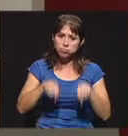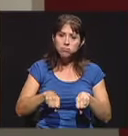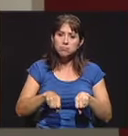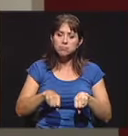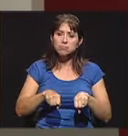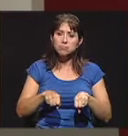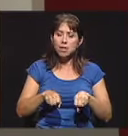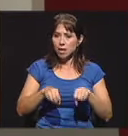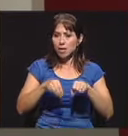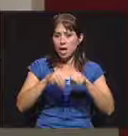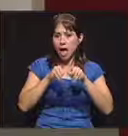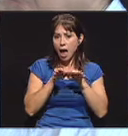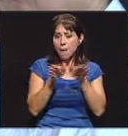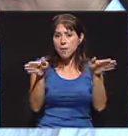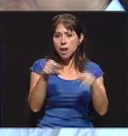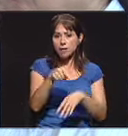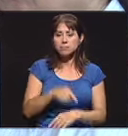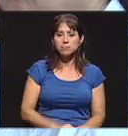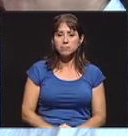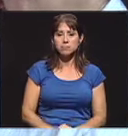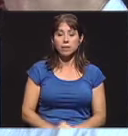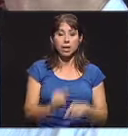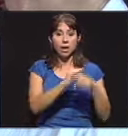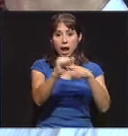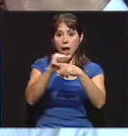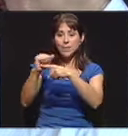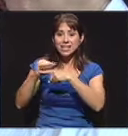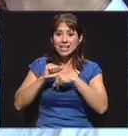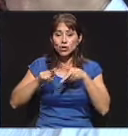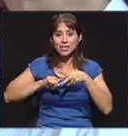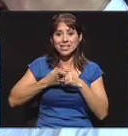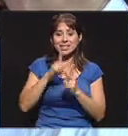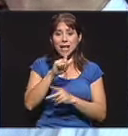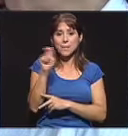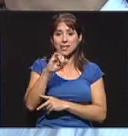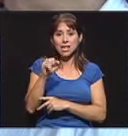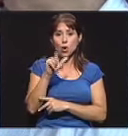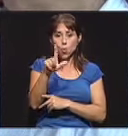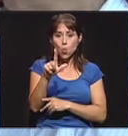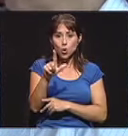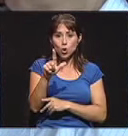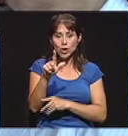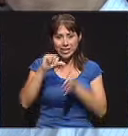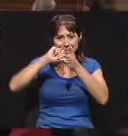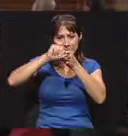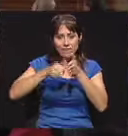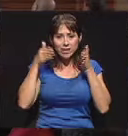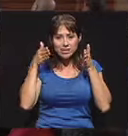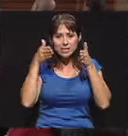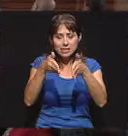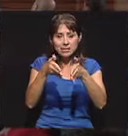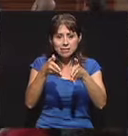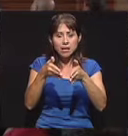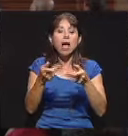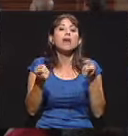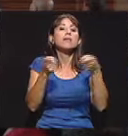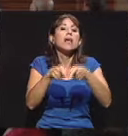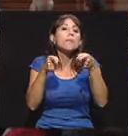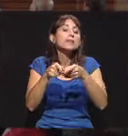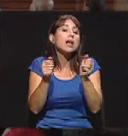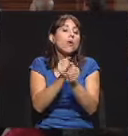ampliar esta meta. Las capacitaciones inician en el mes de julio y darán especial énfasis a las implicaciones